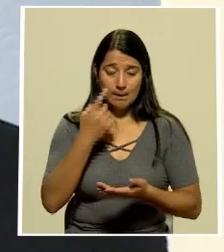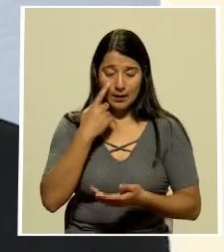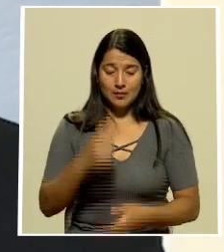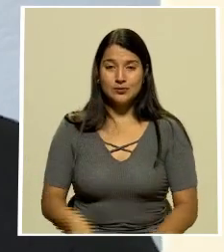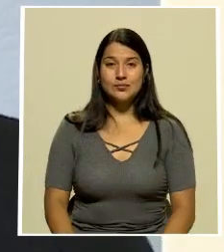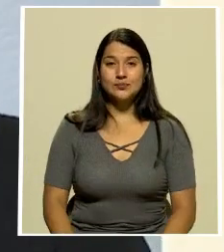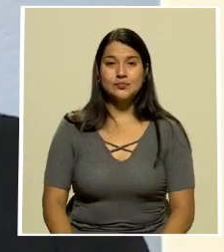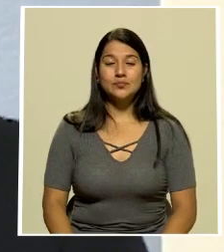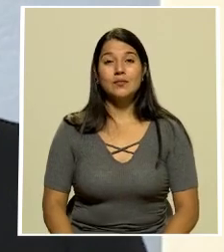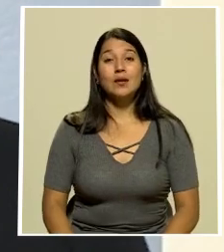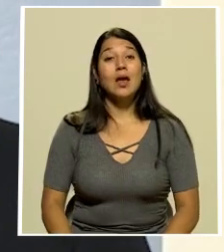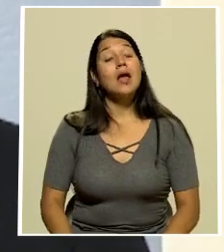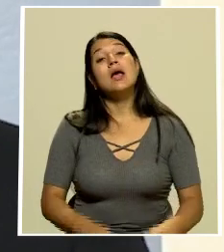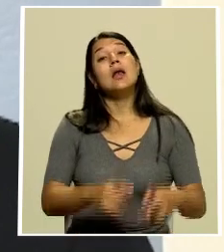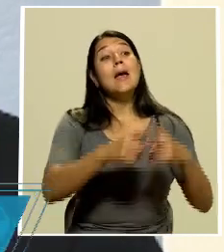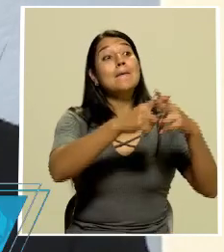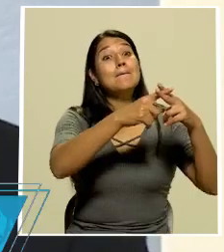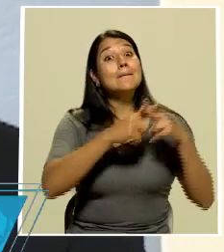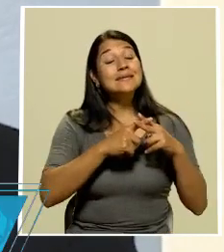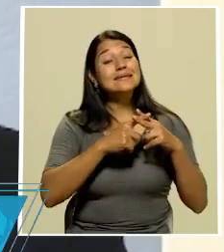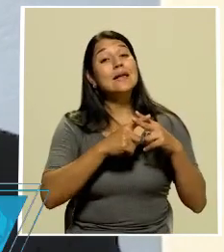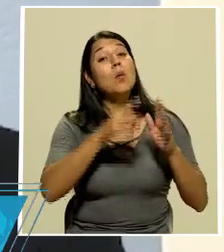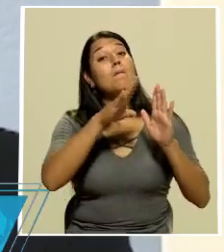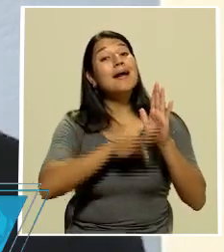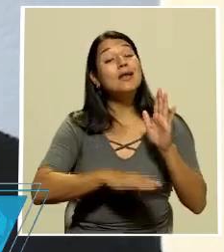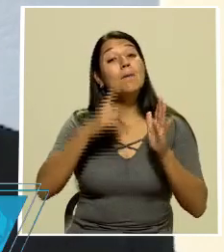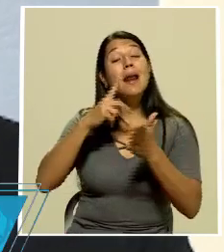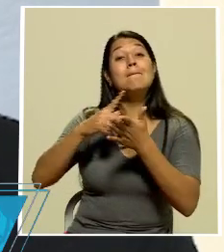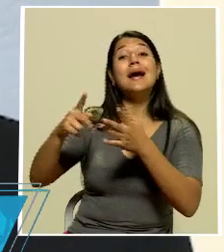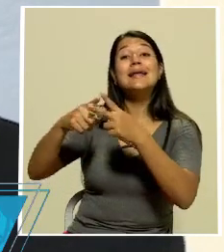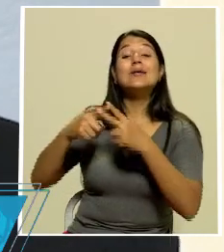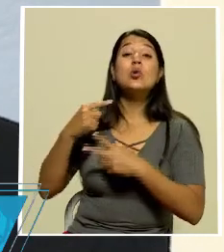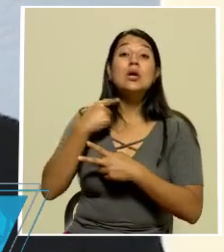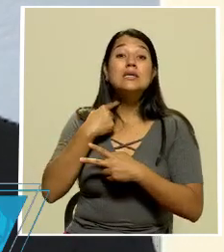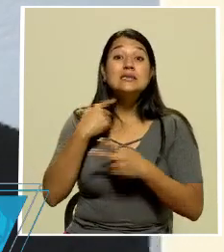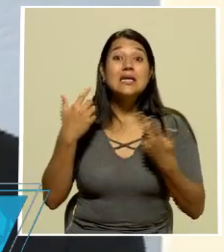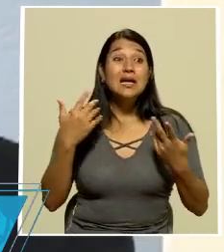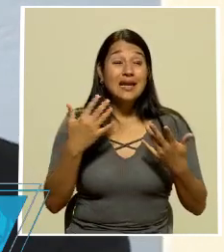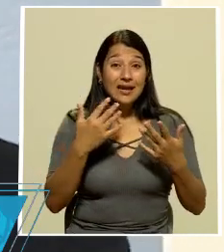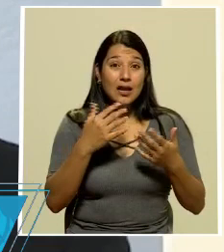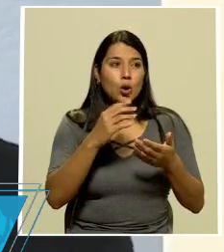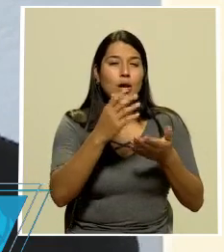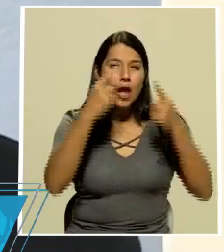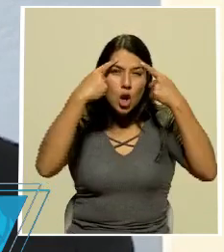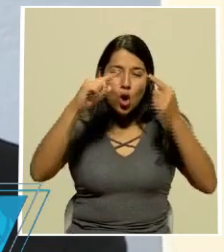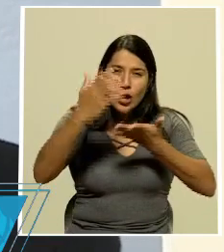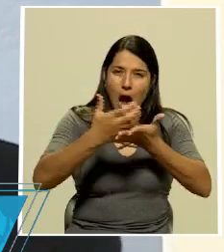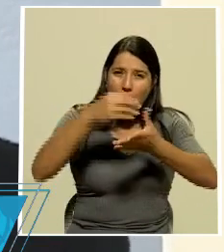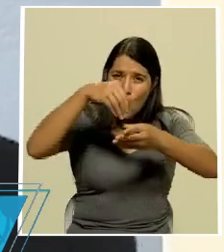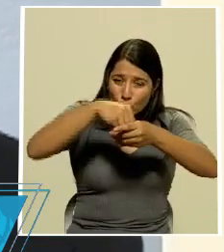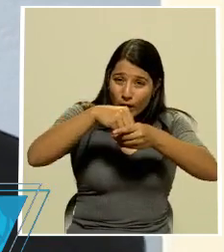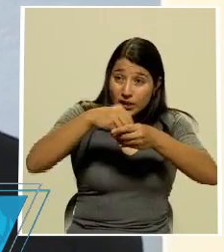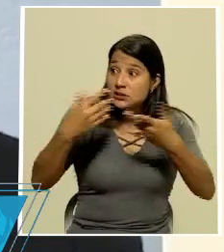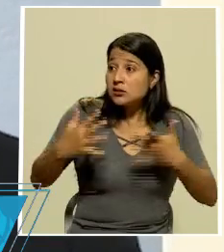Lo que se cambia por deuda cara para deuda barata, el ahorro, pues ya se está gastando. Y eso creo que generó mucho malestar